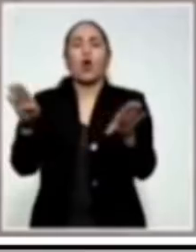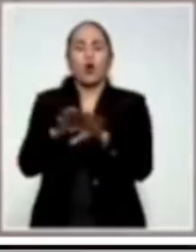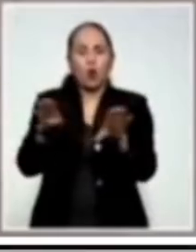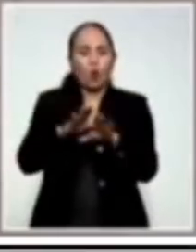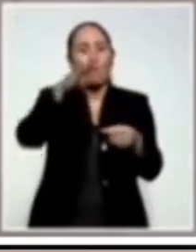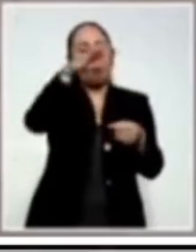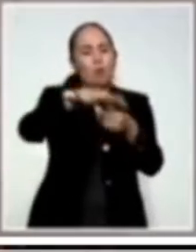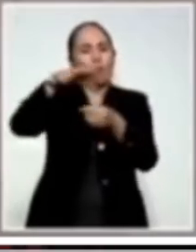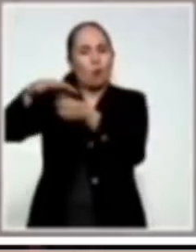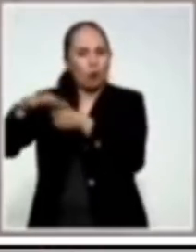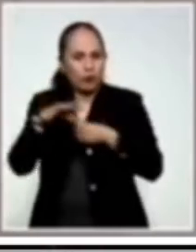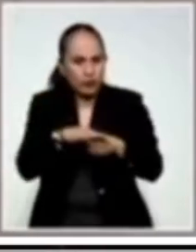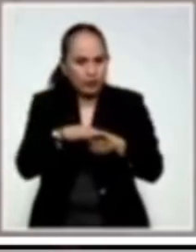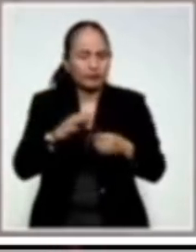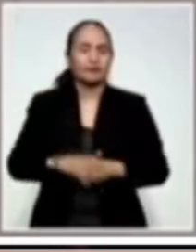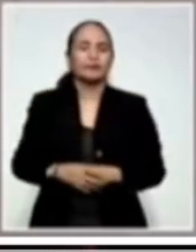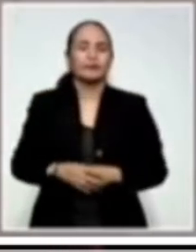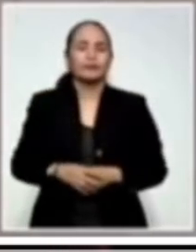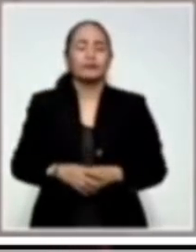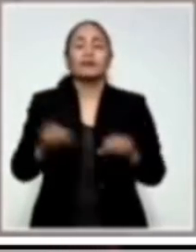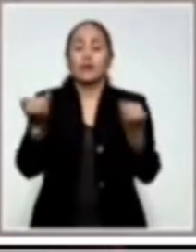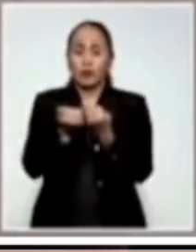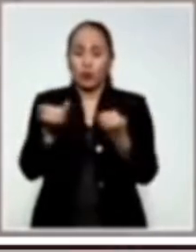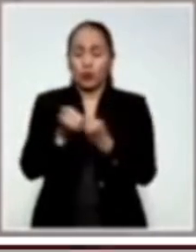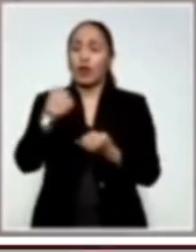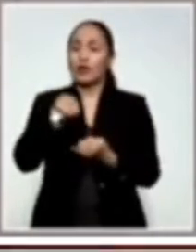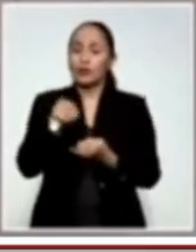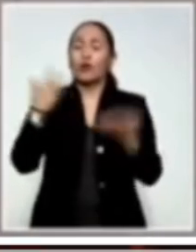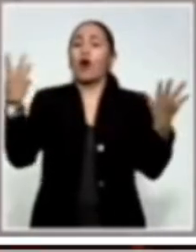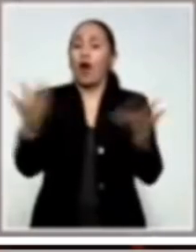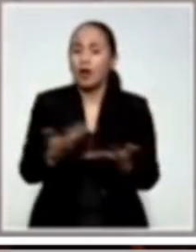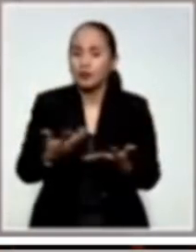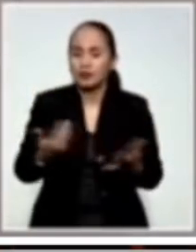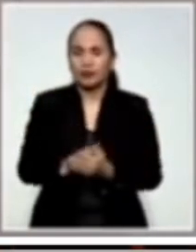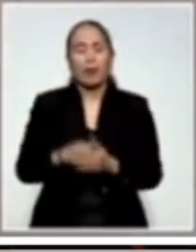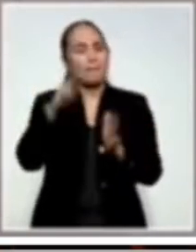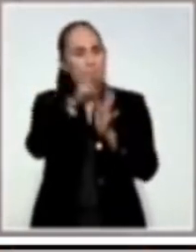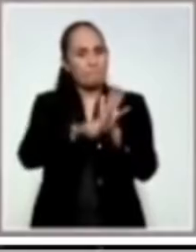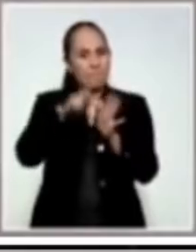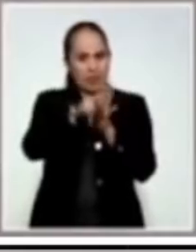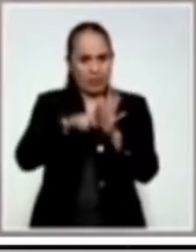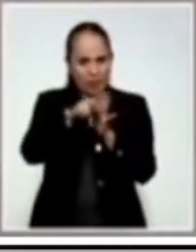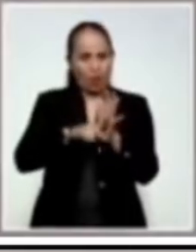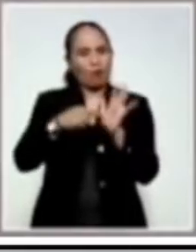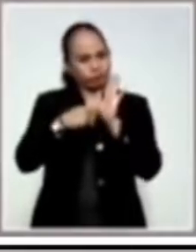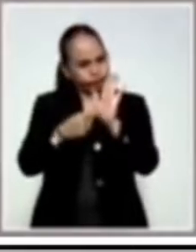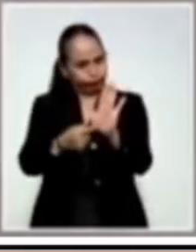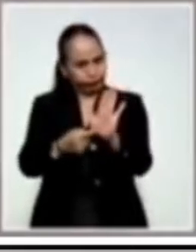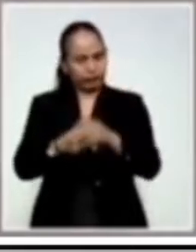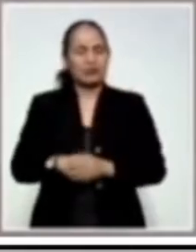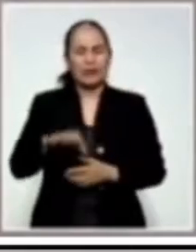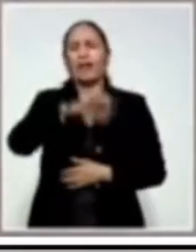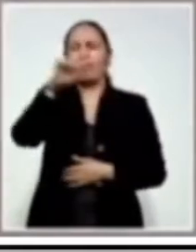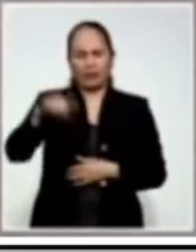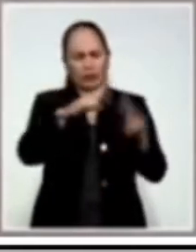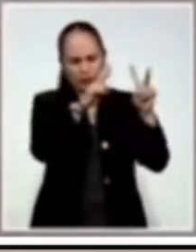la votación y que además lo hago con el video en la mano, pero habrá momento para platicar